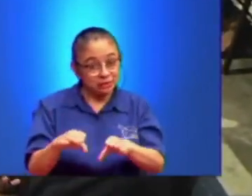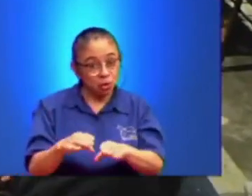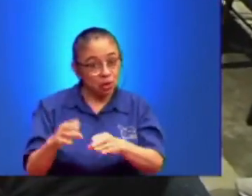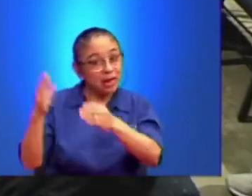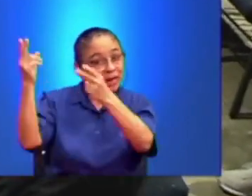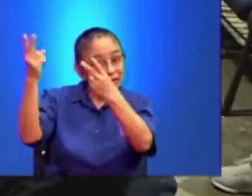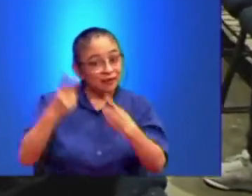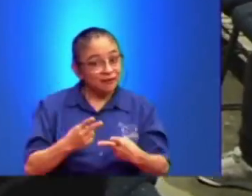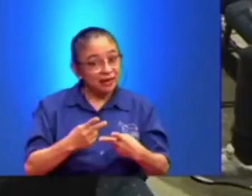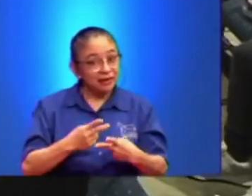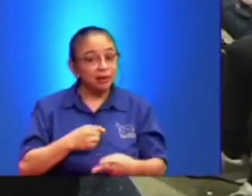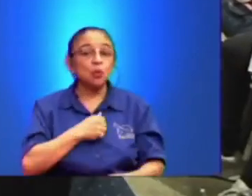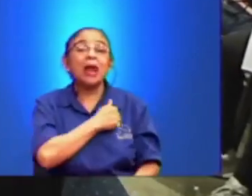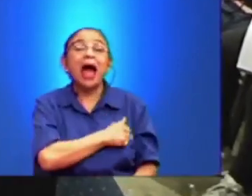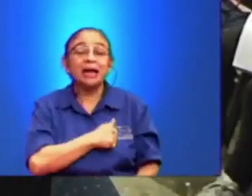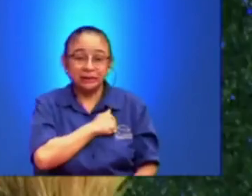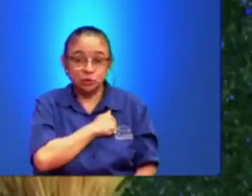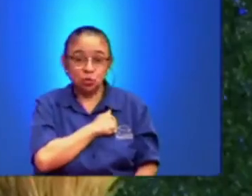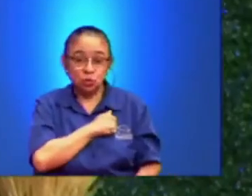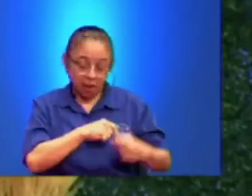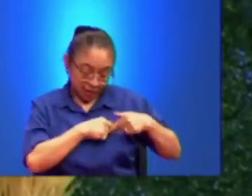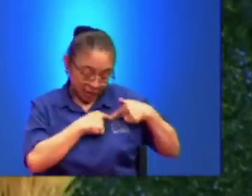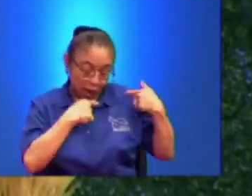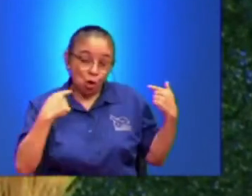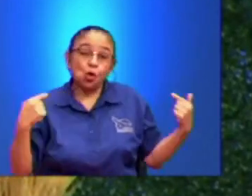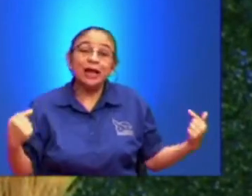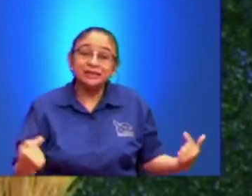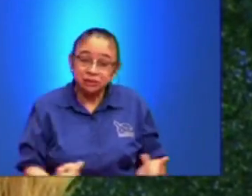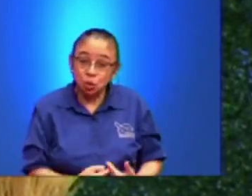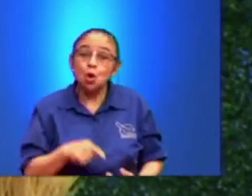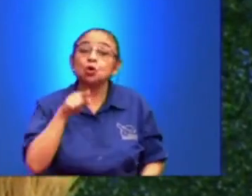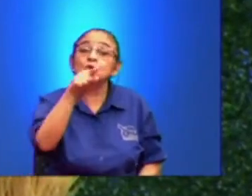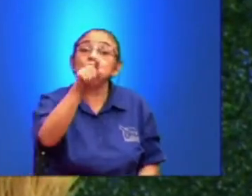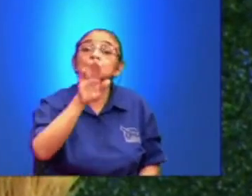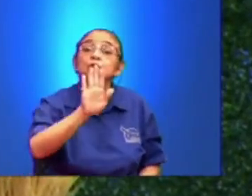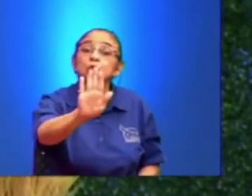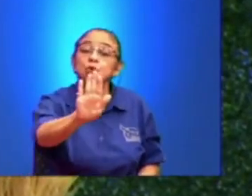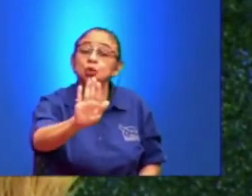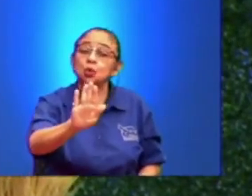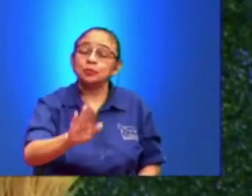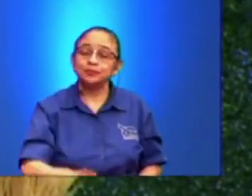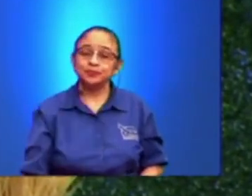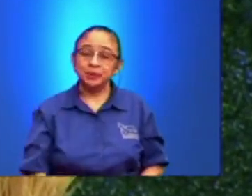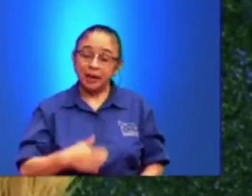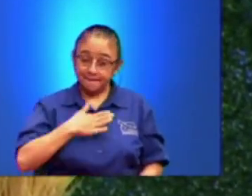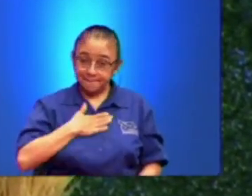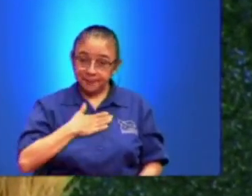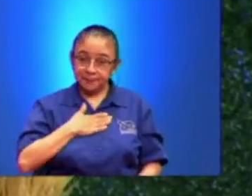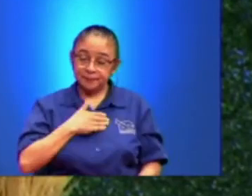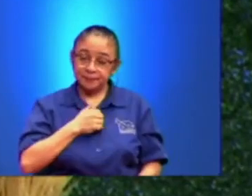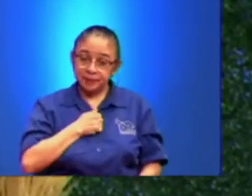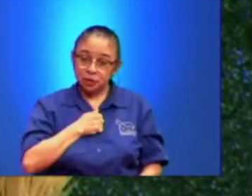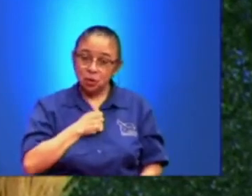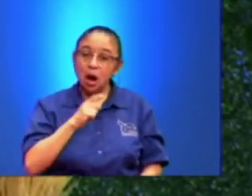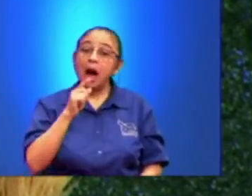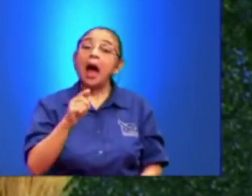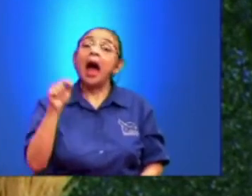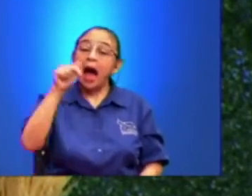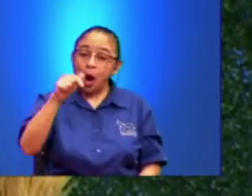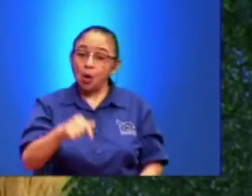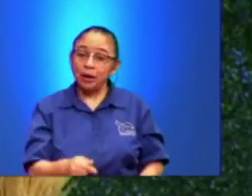de una actitud que proviene del corazón pero ahora añadiéndole una gotita